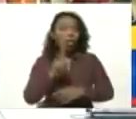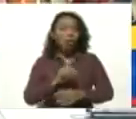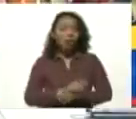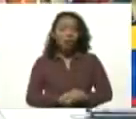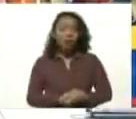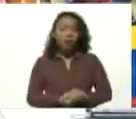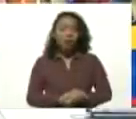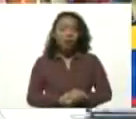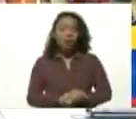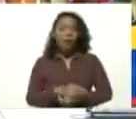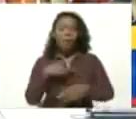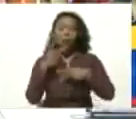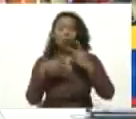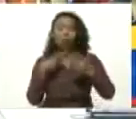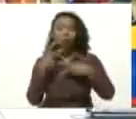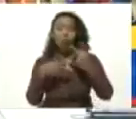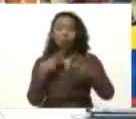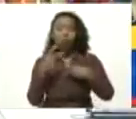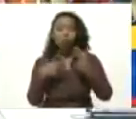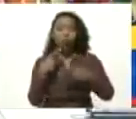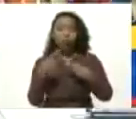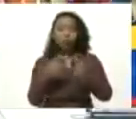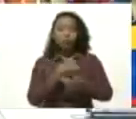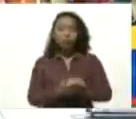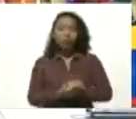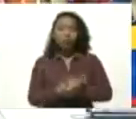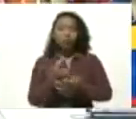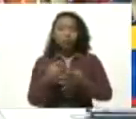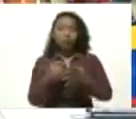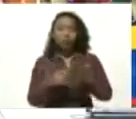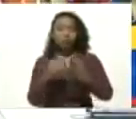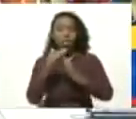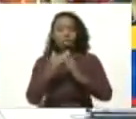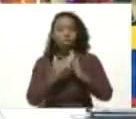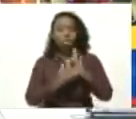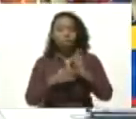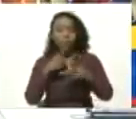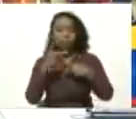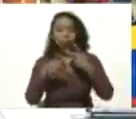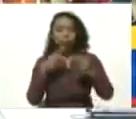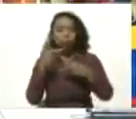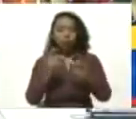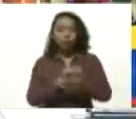La politiquería, la demagogia, la degradación de la política.